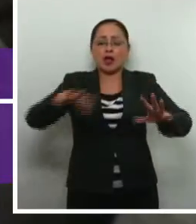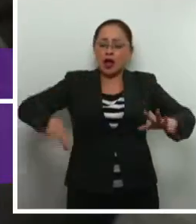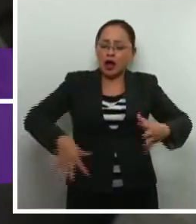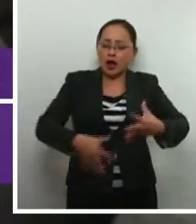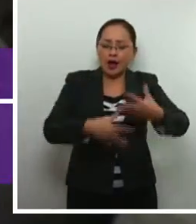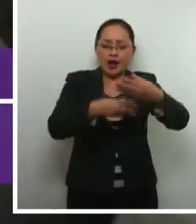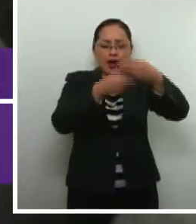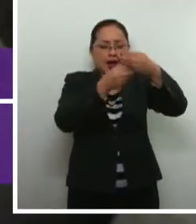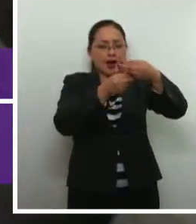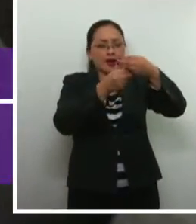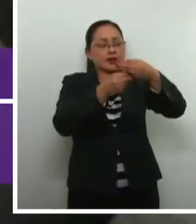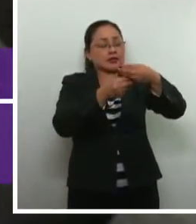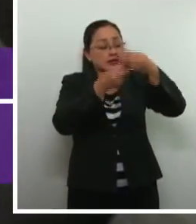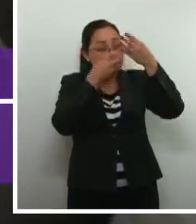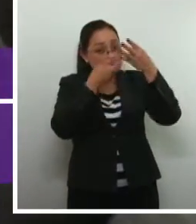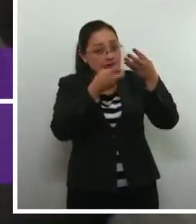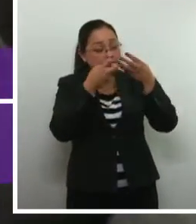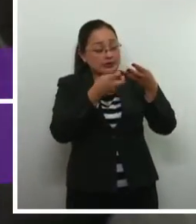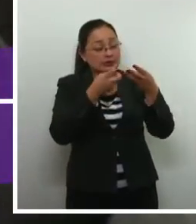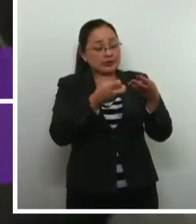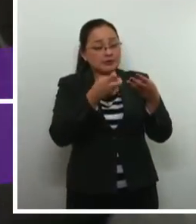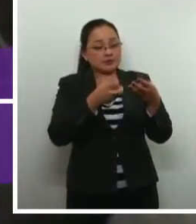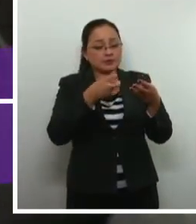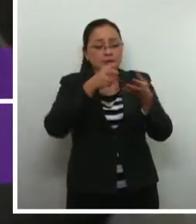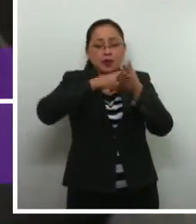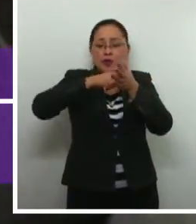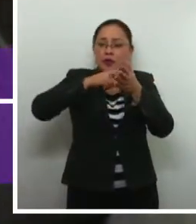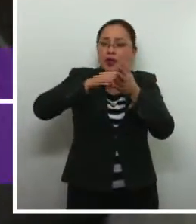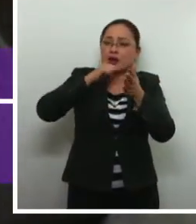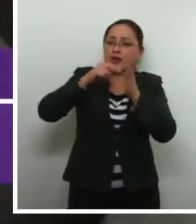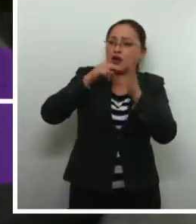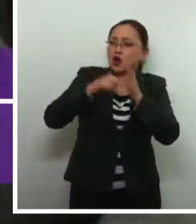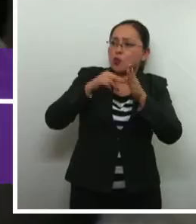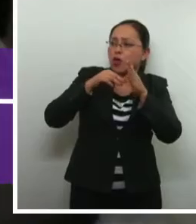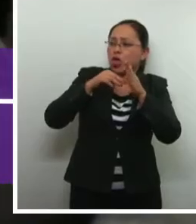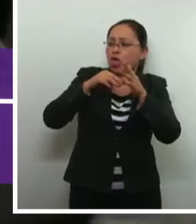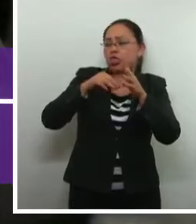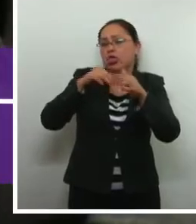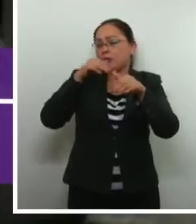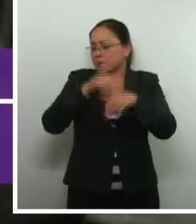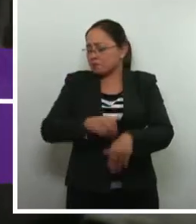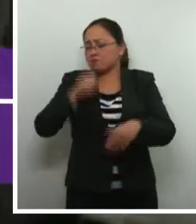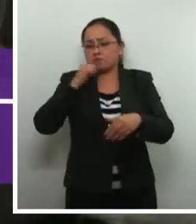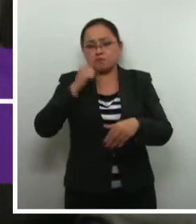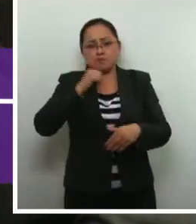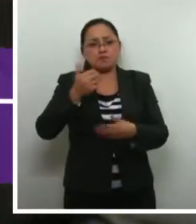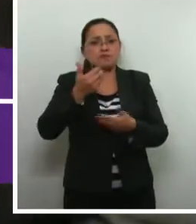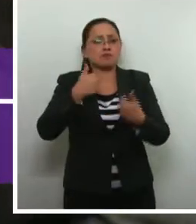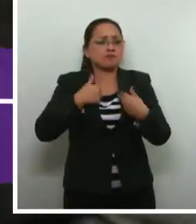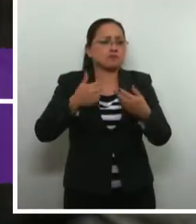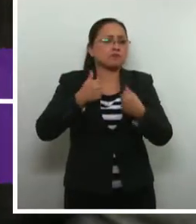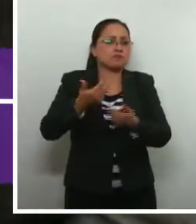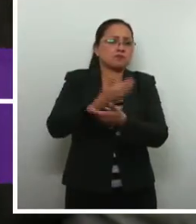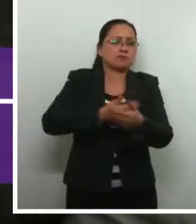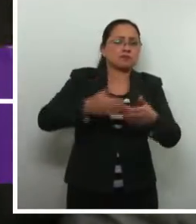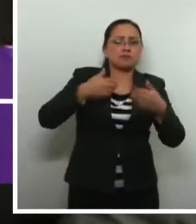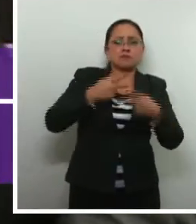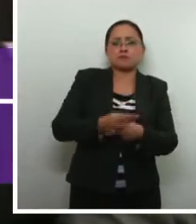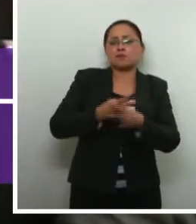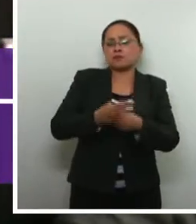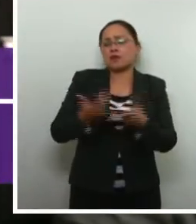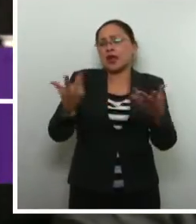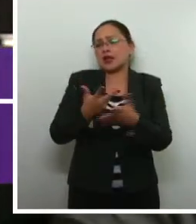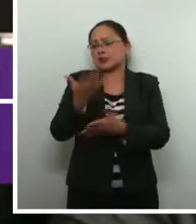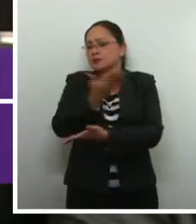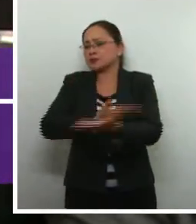de la mejor manera, sin alterar las normas, pero sí apelando a la comprensión, a la tolerancia, a la construcción